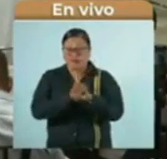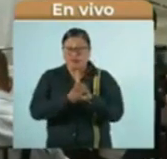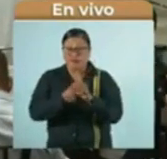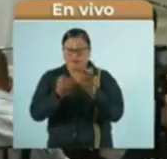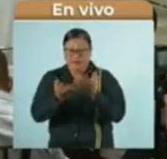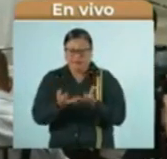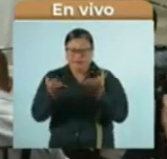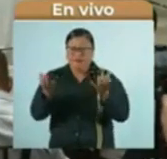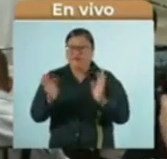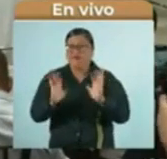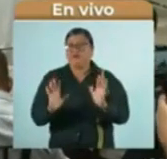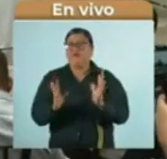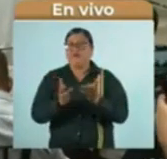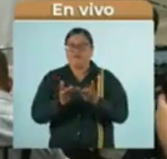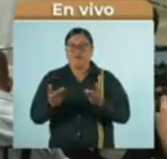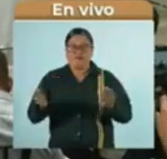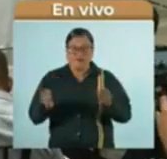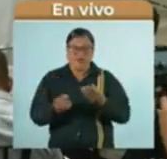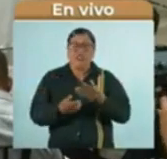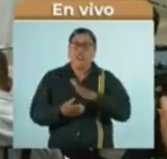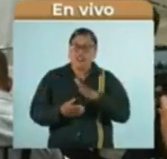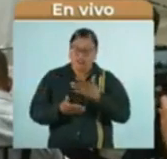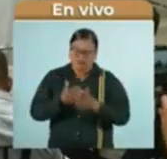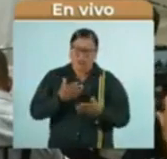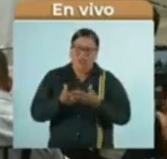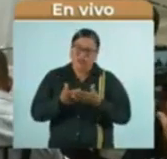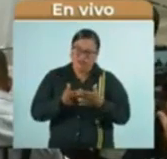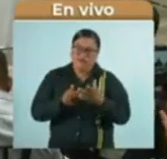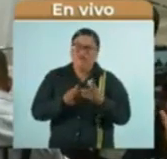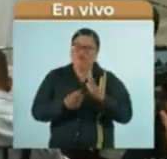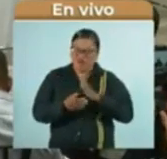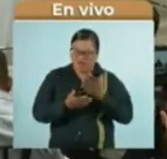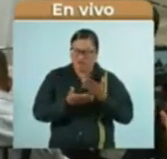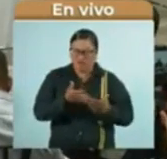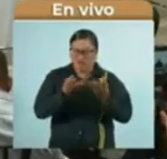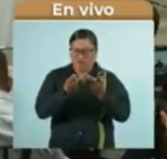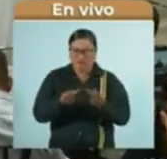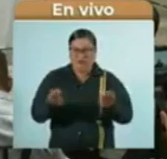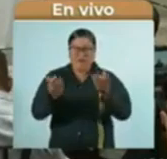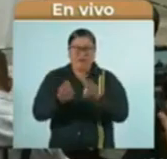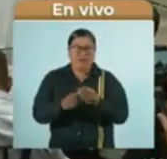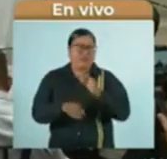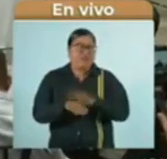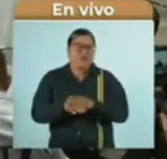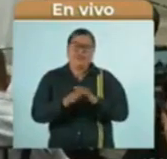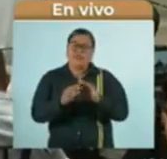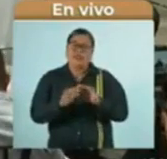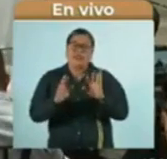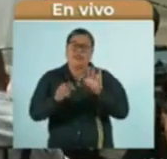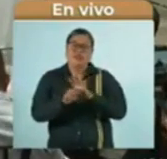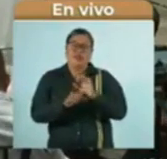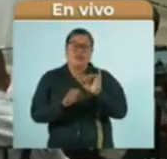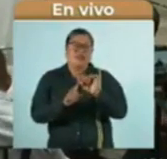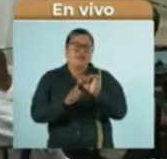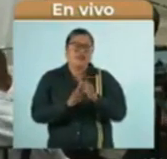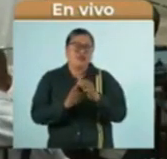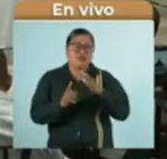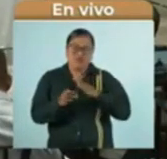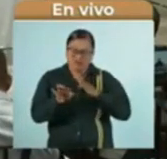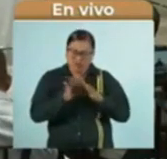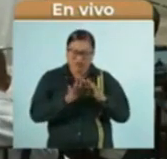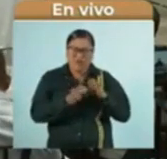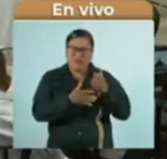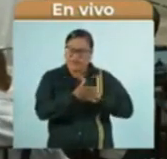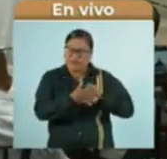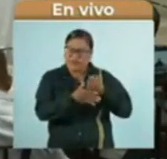resueltos algunos en puerta y todos se han resuelto por una situación muy muy clara hay un trabajo permanente